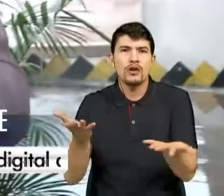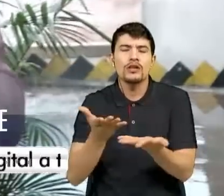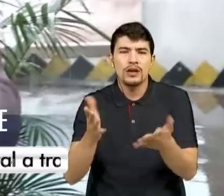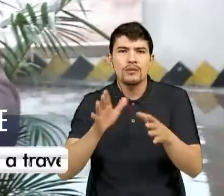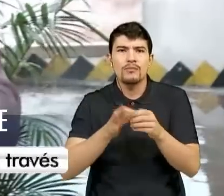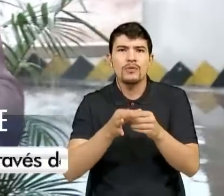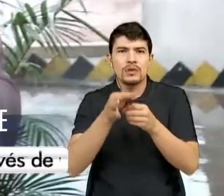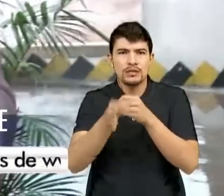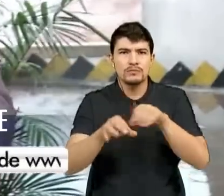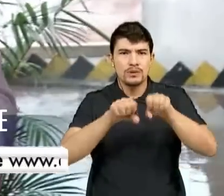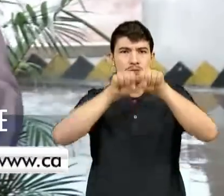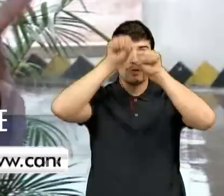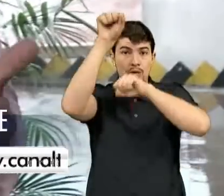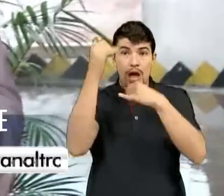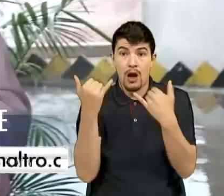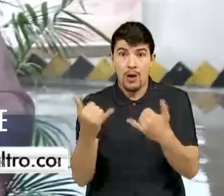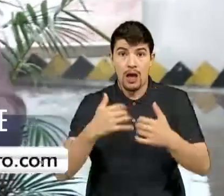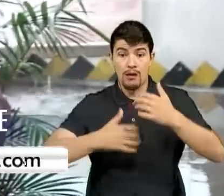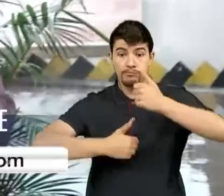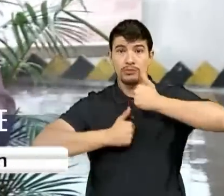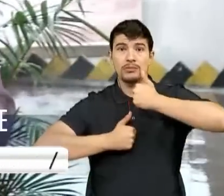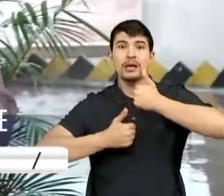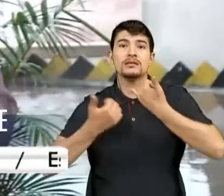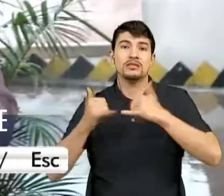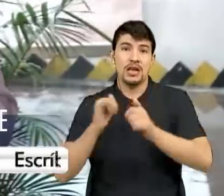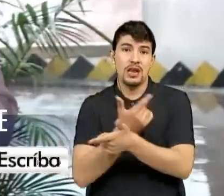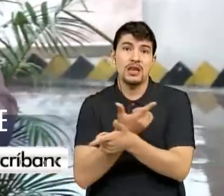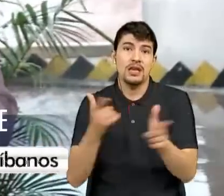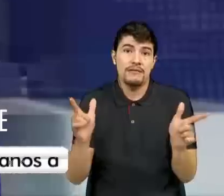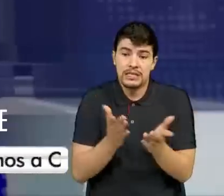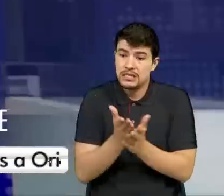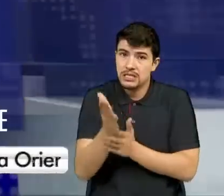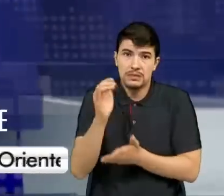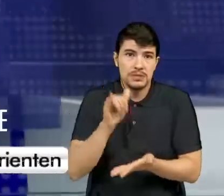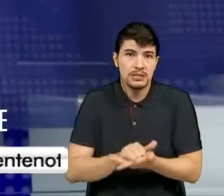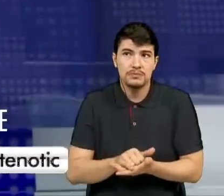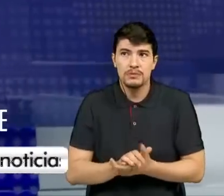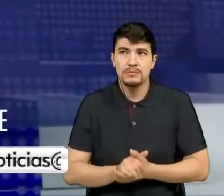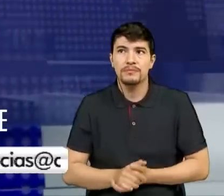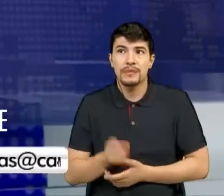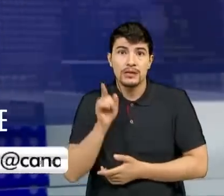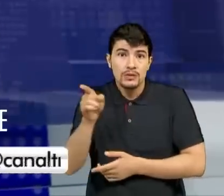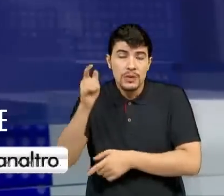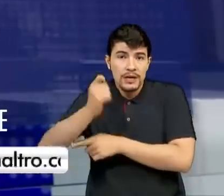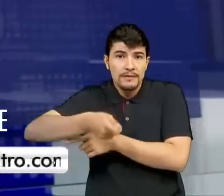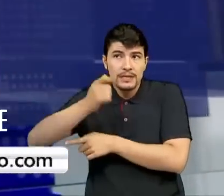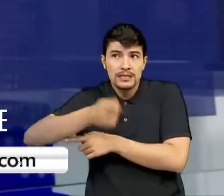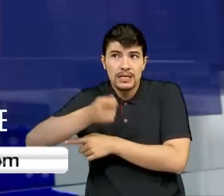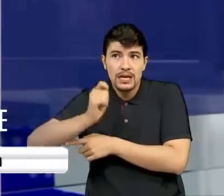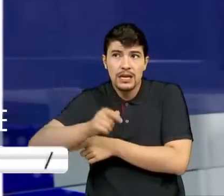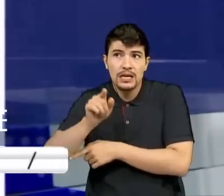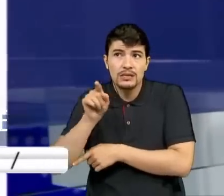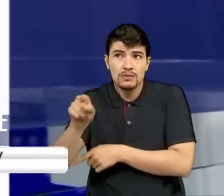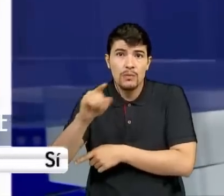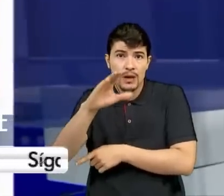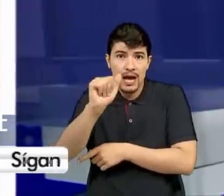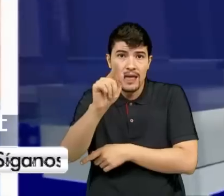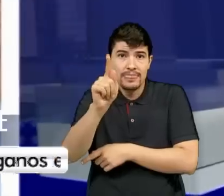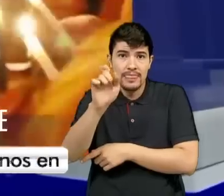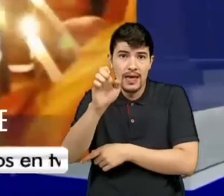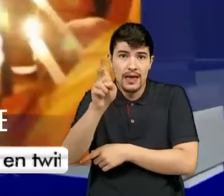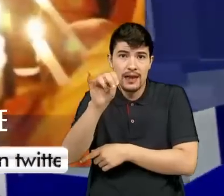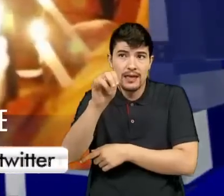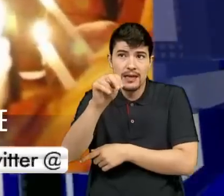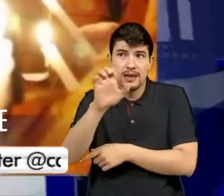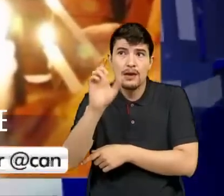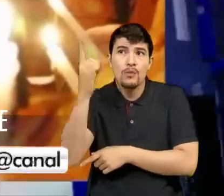Socorro. Por ahora, el soldado se encuentra libre. Según la Fiscalía, Caterine Escalante habría sido asesinada un